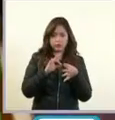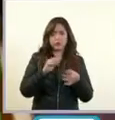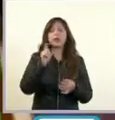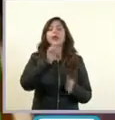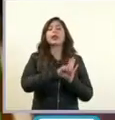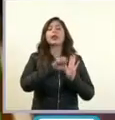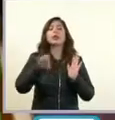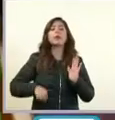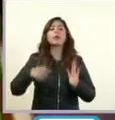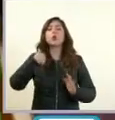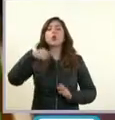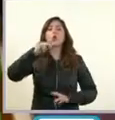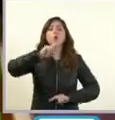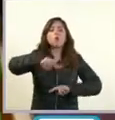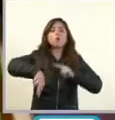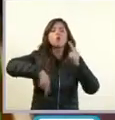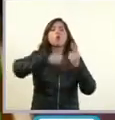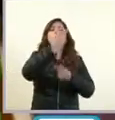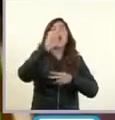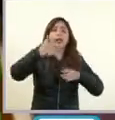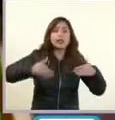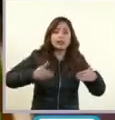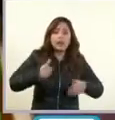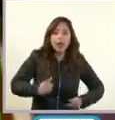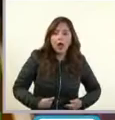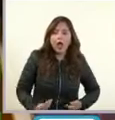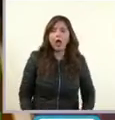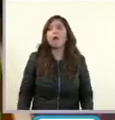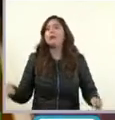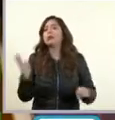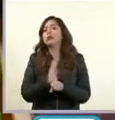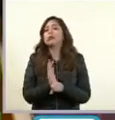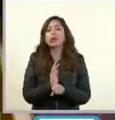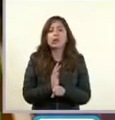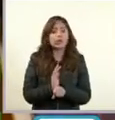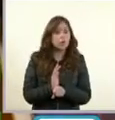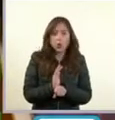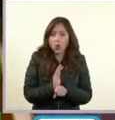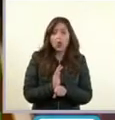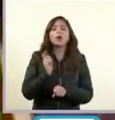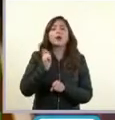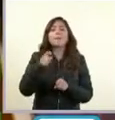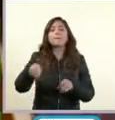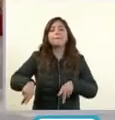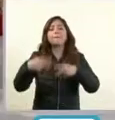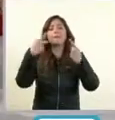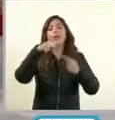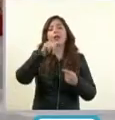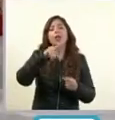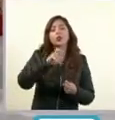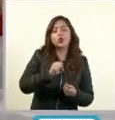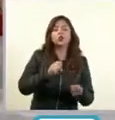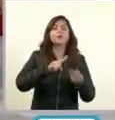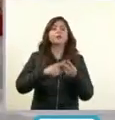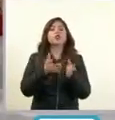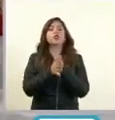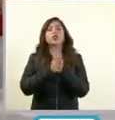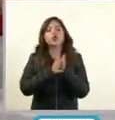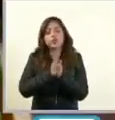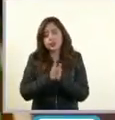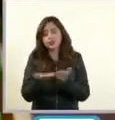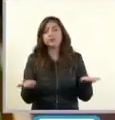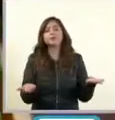No vayamos al cine con un hambre feroz. ¿Qué te van a Claro. vender? Nachos, Todo. Comida chocolates, chatarra.